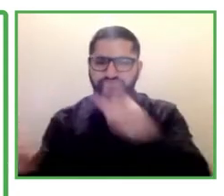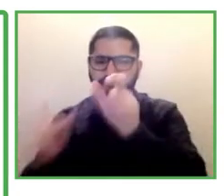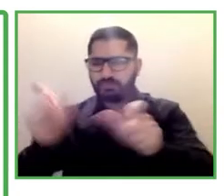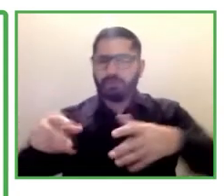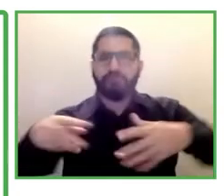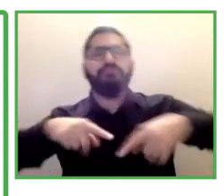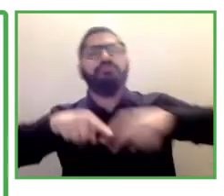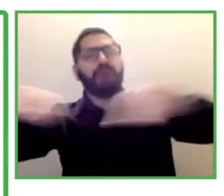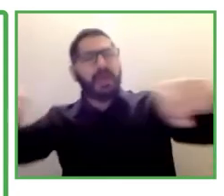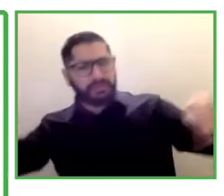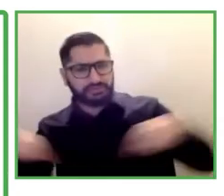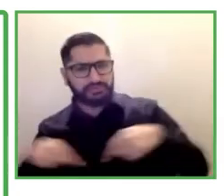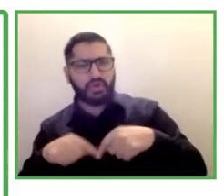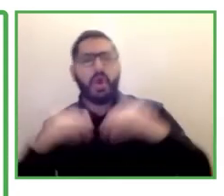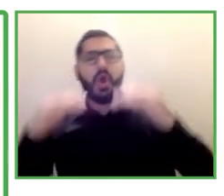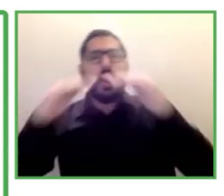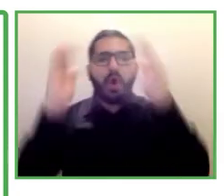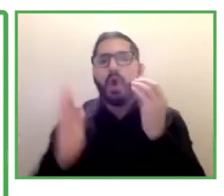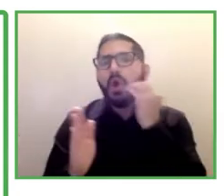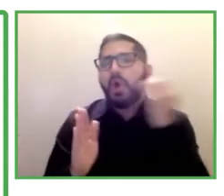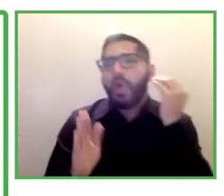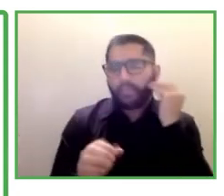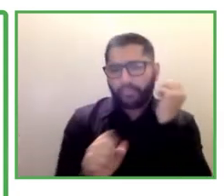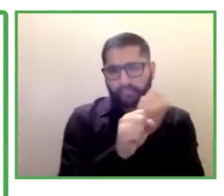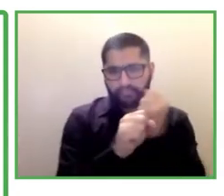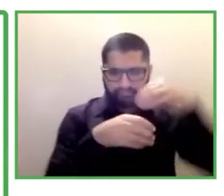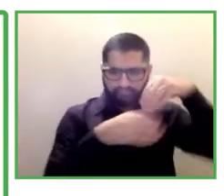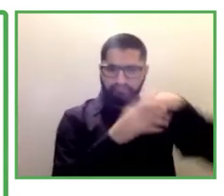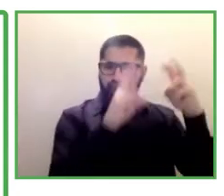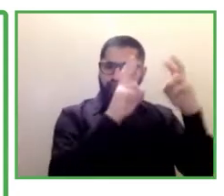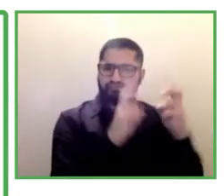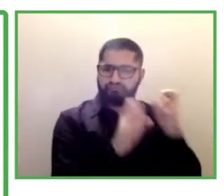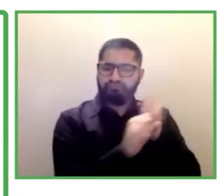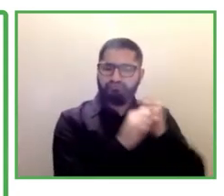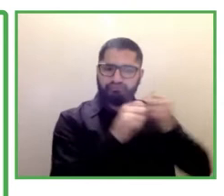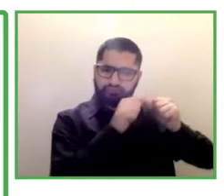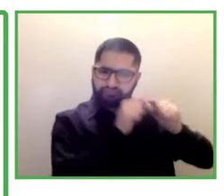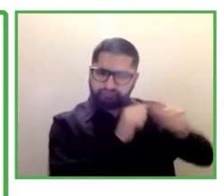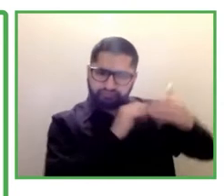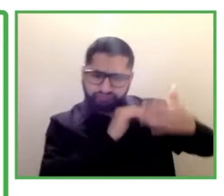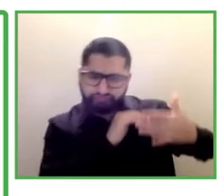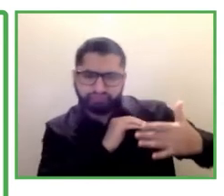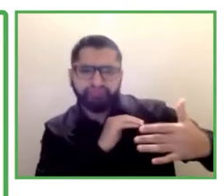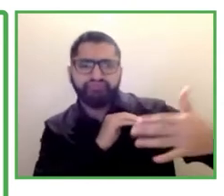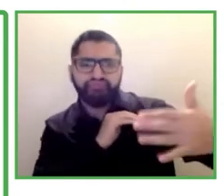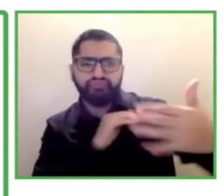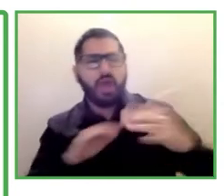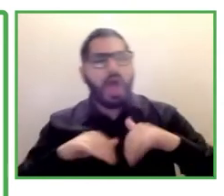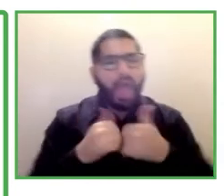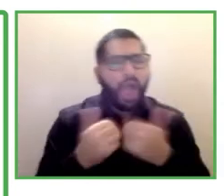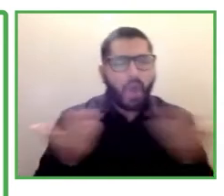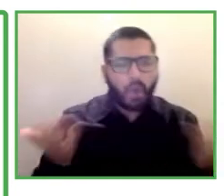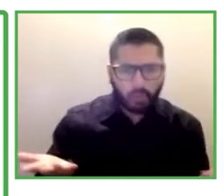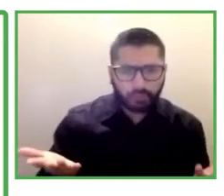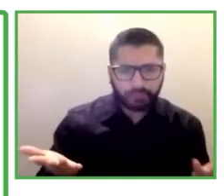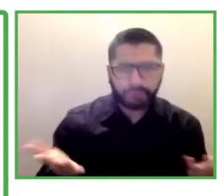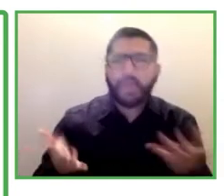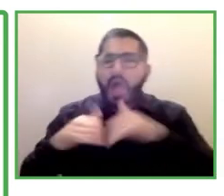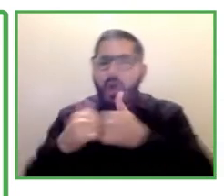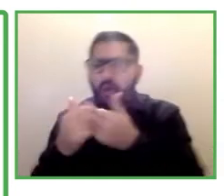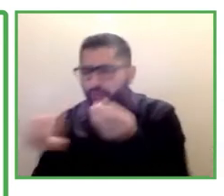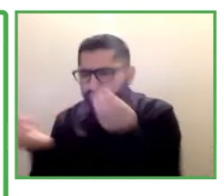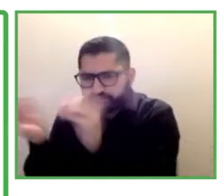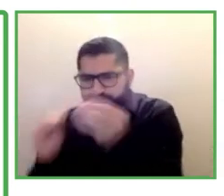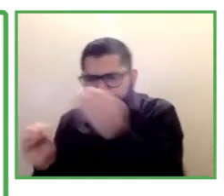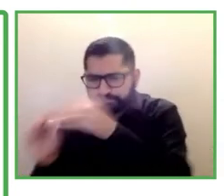podemos fomentar, cómo podemos crear y cómo podemos hacer que funcione el trabajo para personas con discapacidad